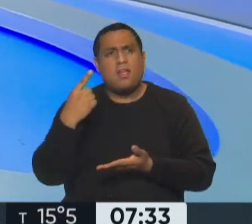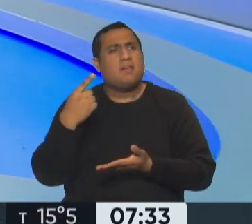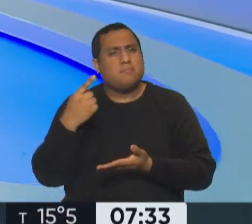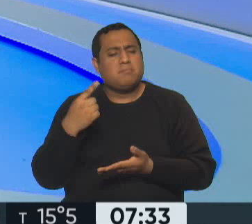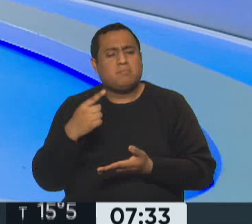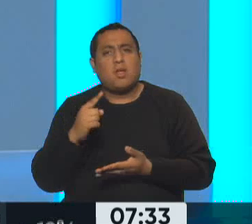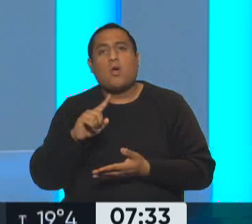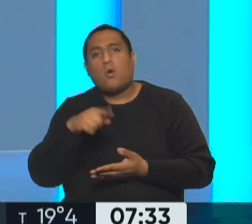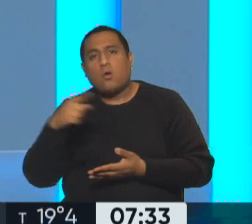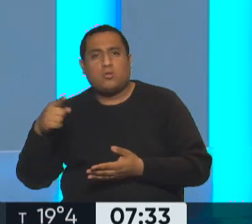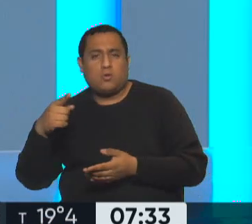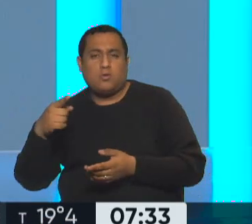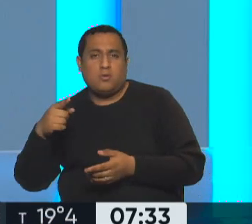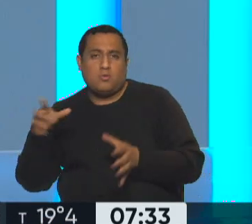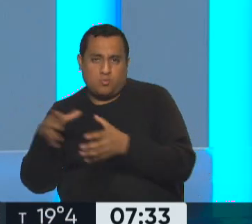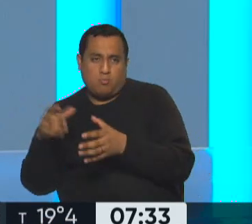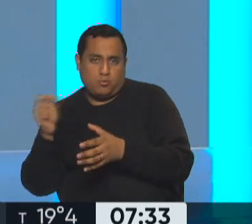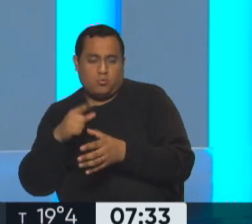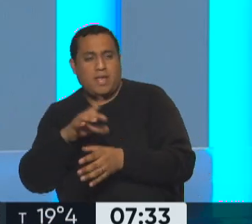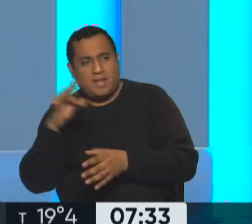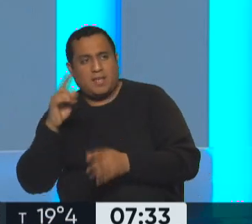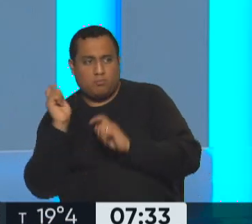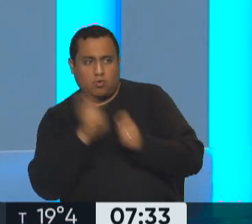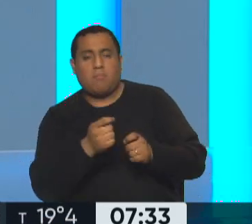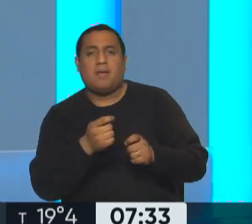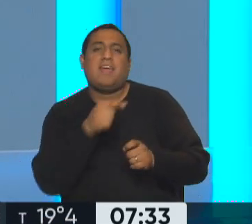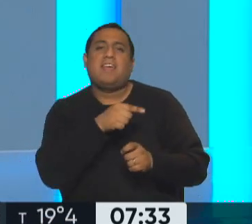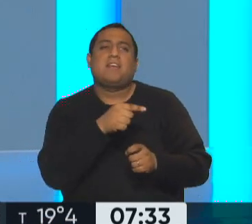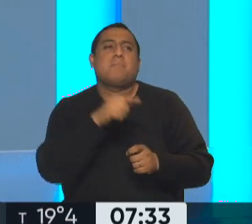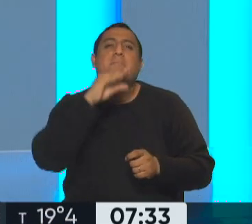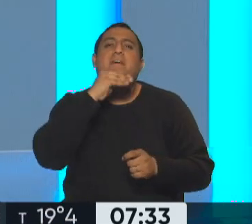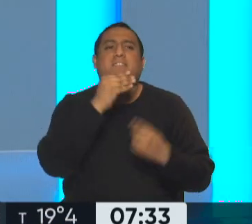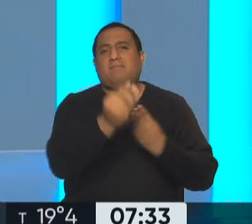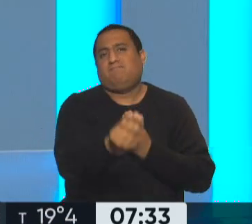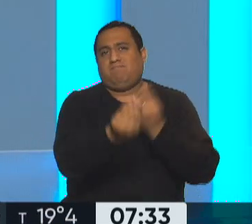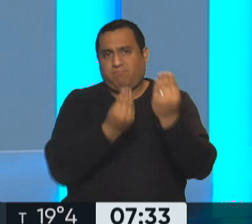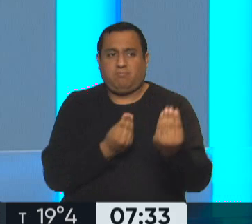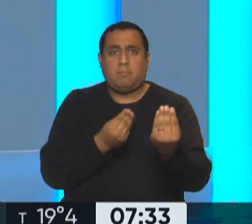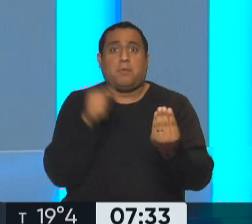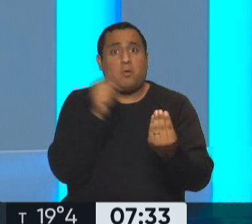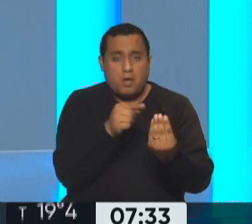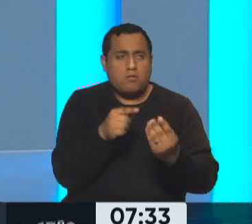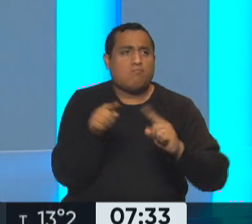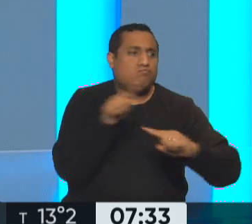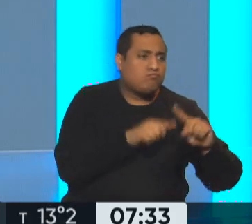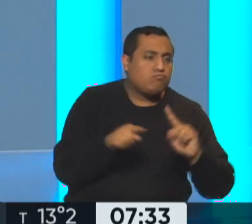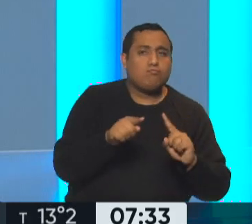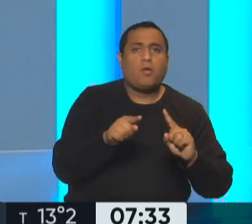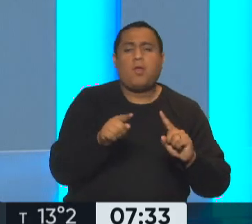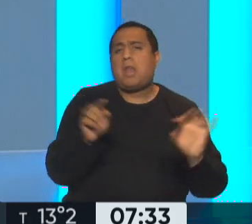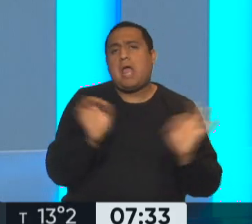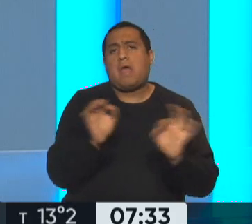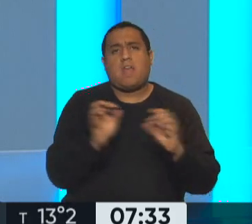y es por sus padres presidenta de la cámara reemplaza a sergio massa pero todavía no pudo tener una